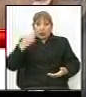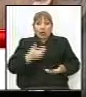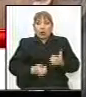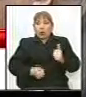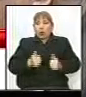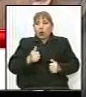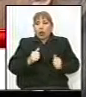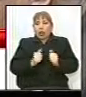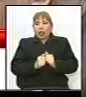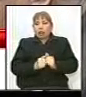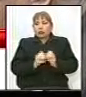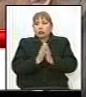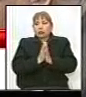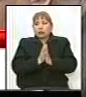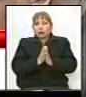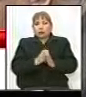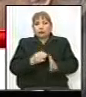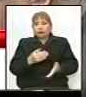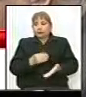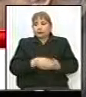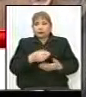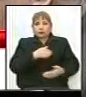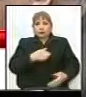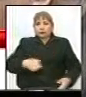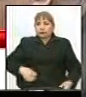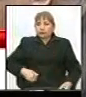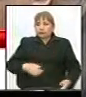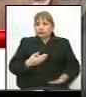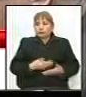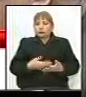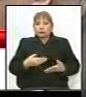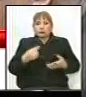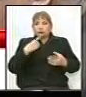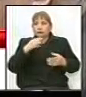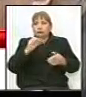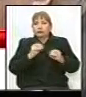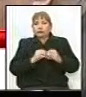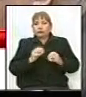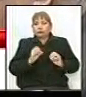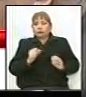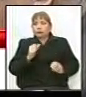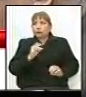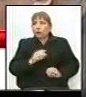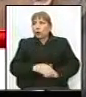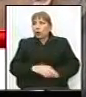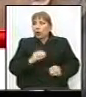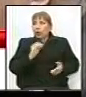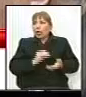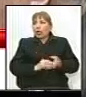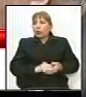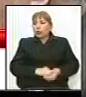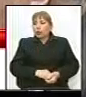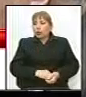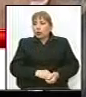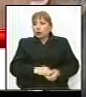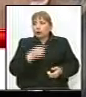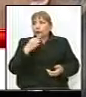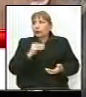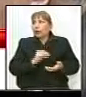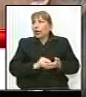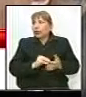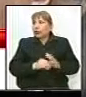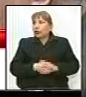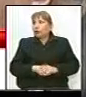cual solicito, presidente, creo que ahí hay que usar una auditoría, no para, sin embargo, para poder